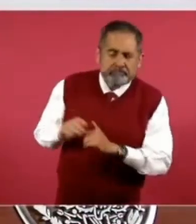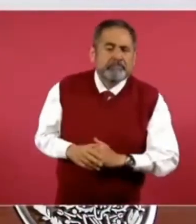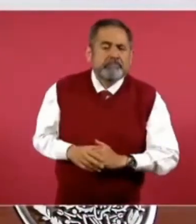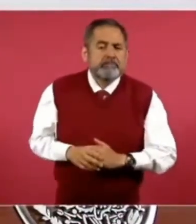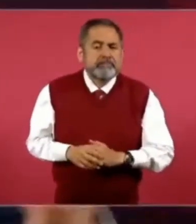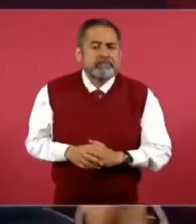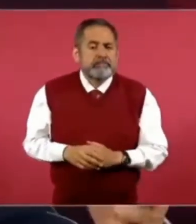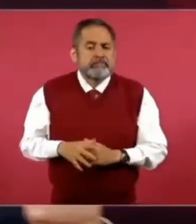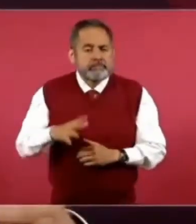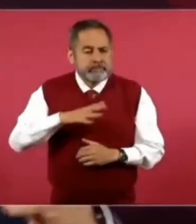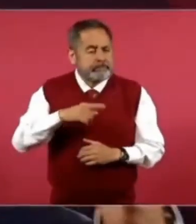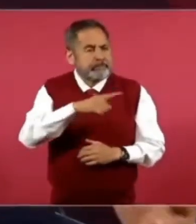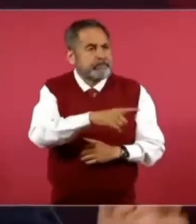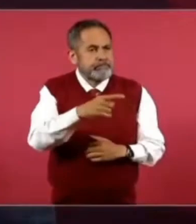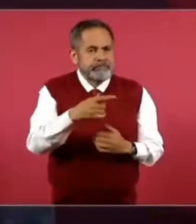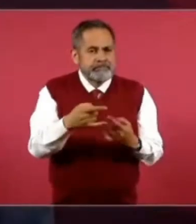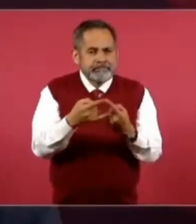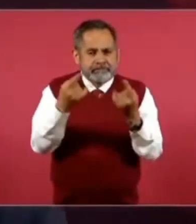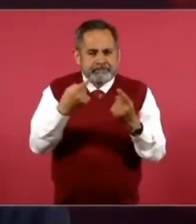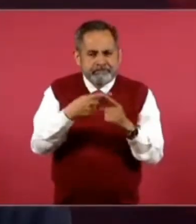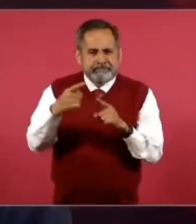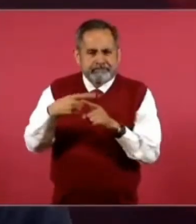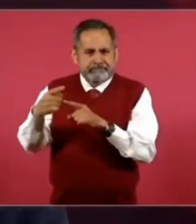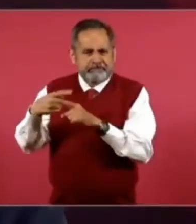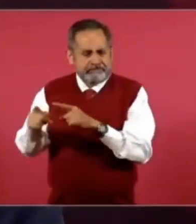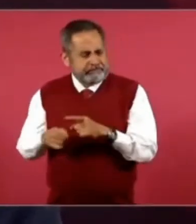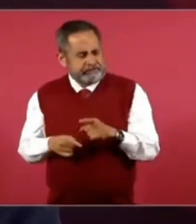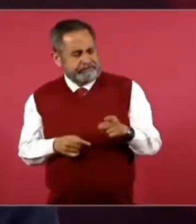hay versiones,